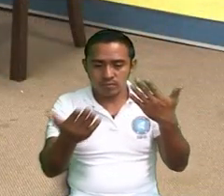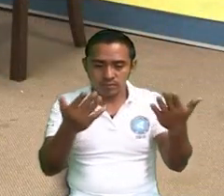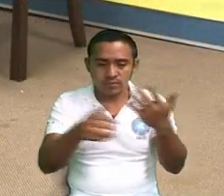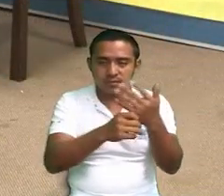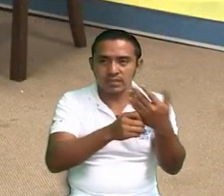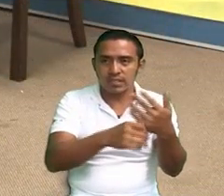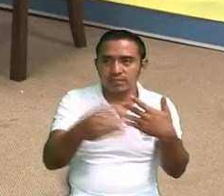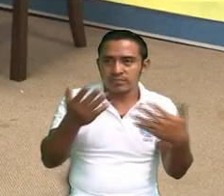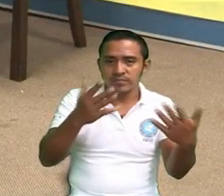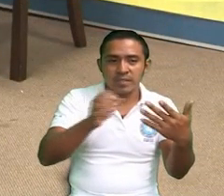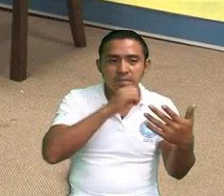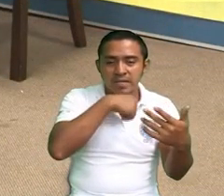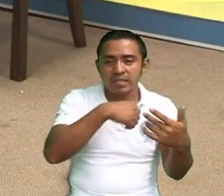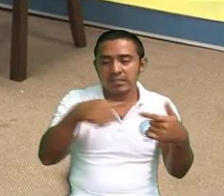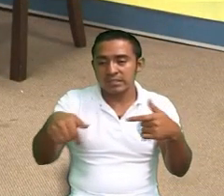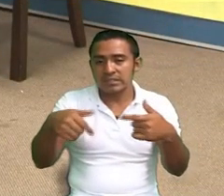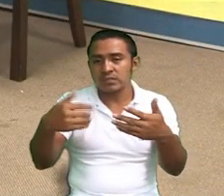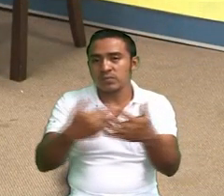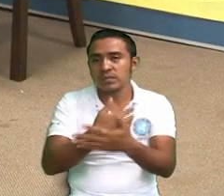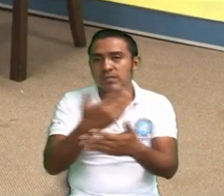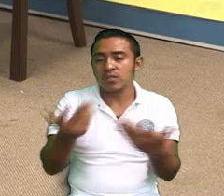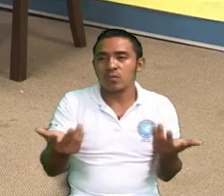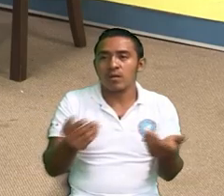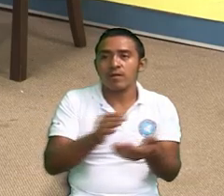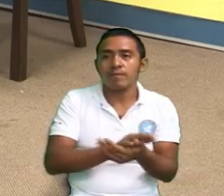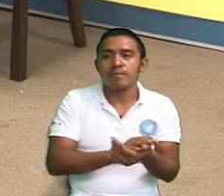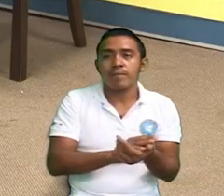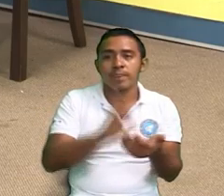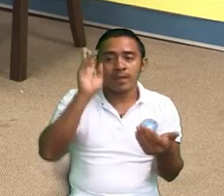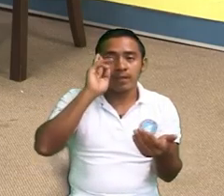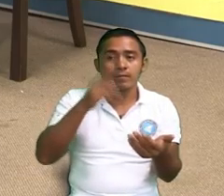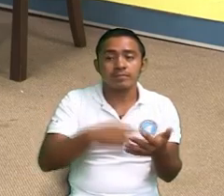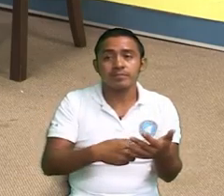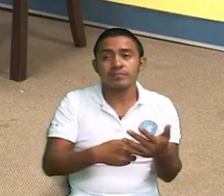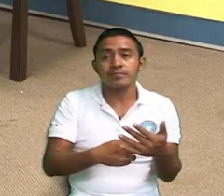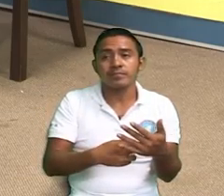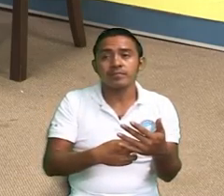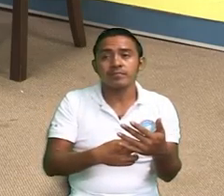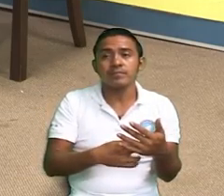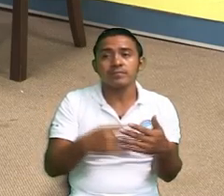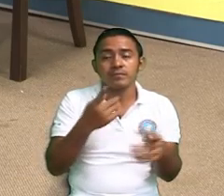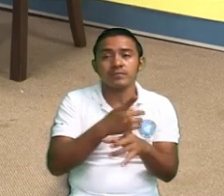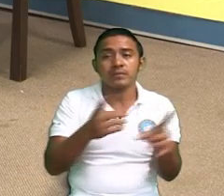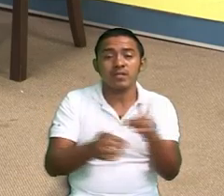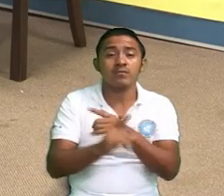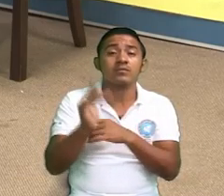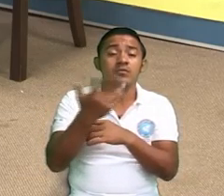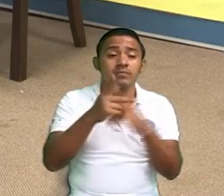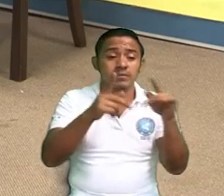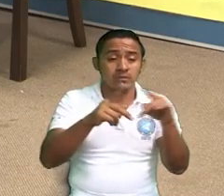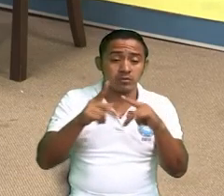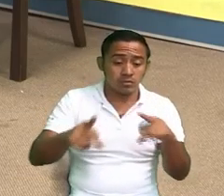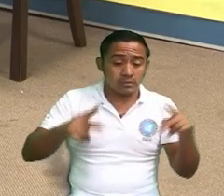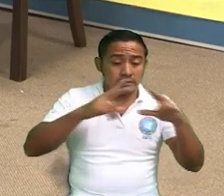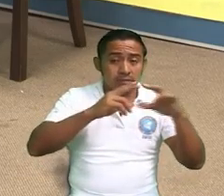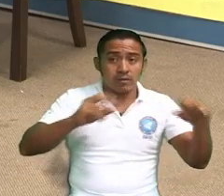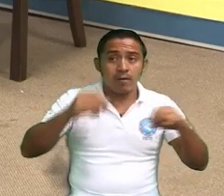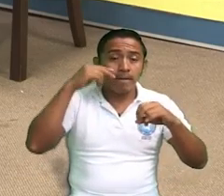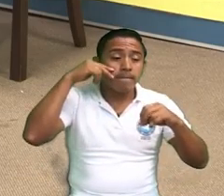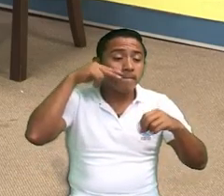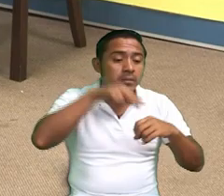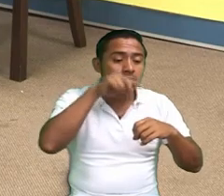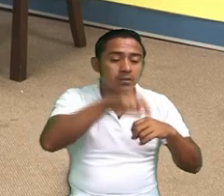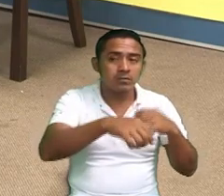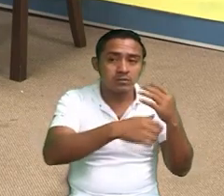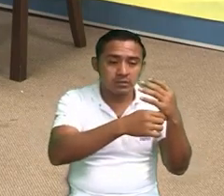carne fresca y una que recordemos que ese debería ser un hábito para todos los nicaragüenses, el reconocer cuando